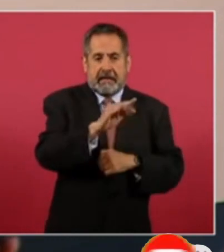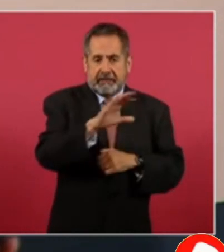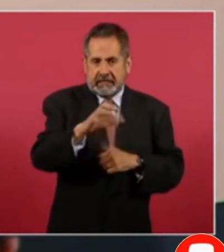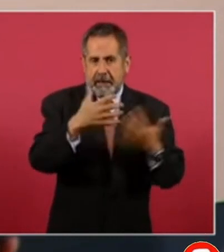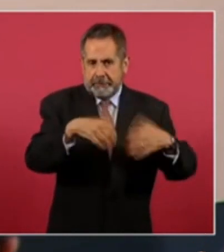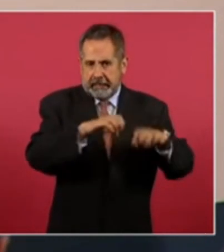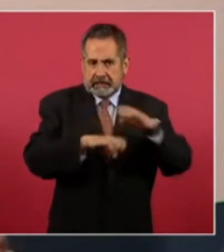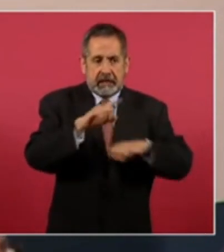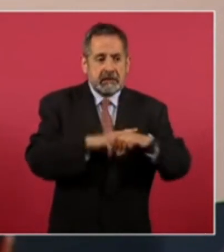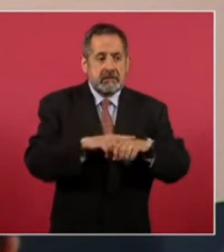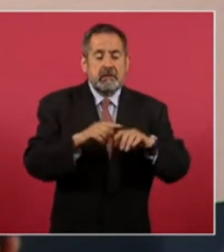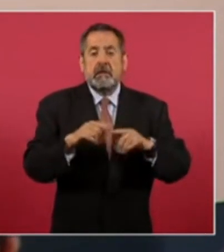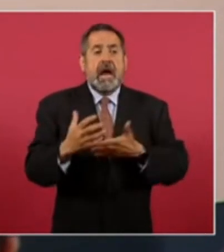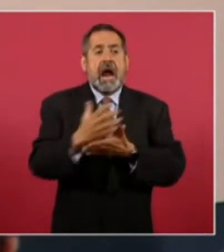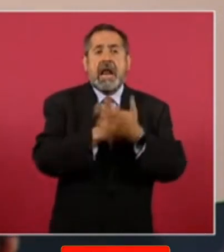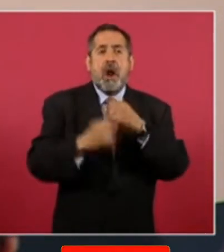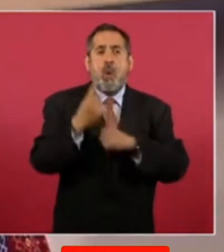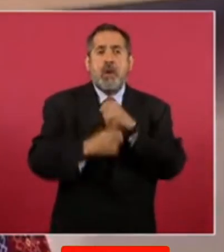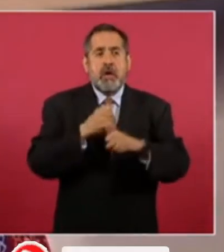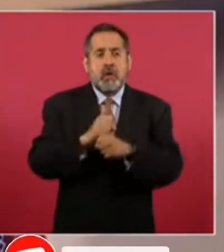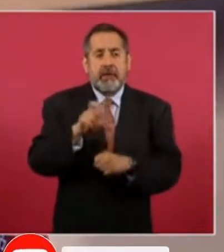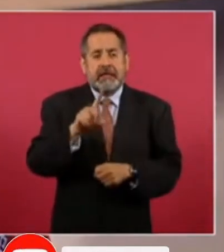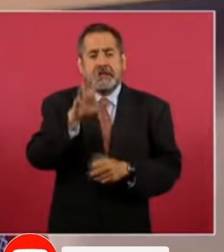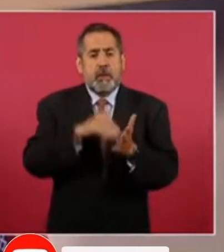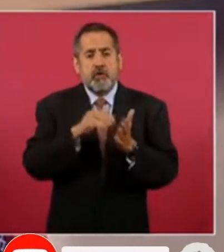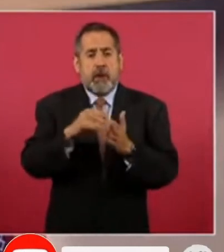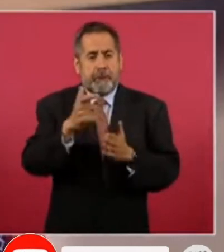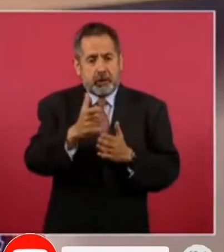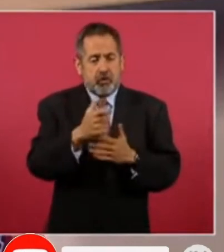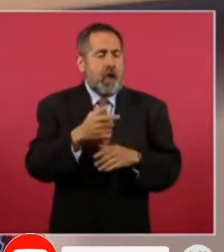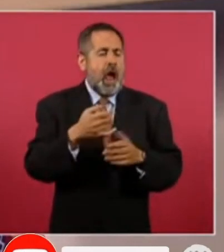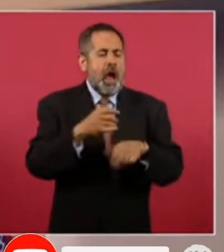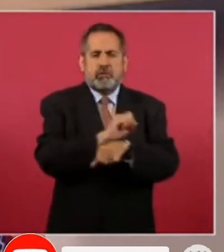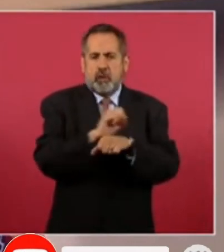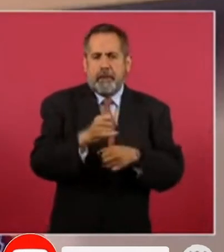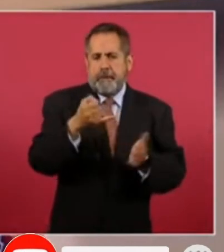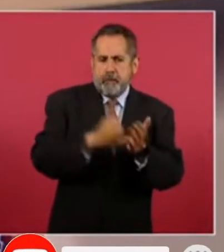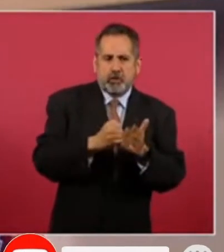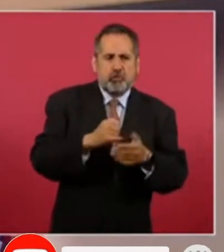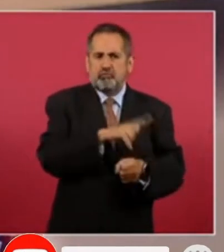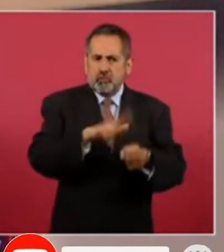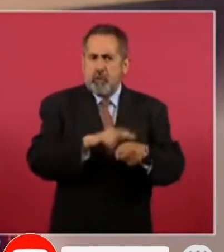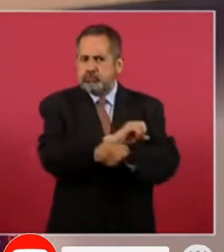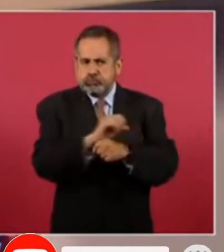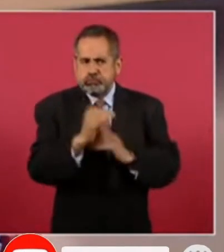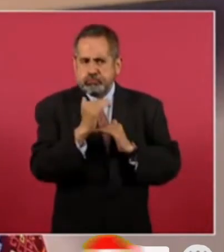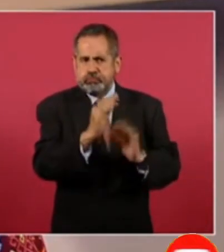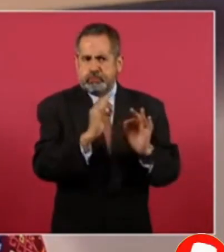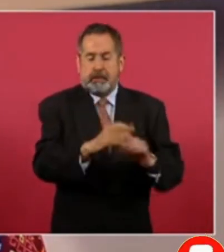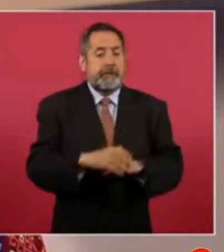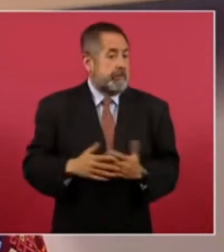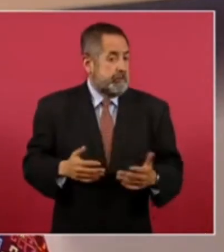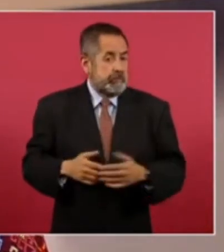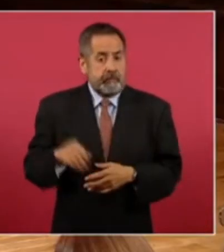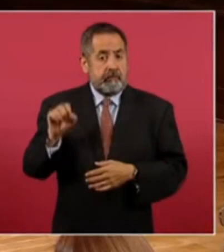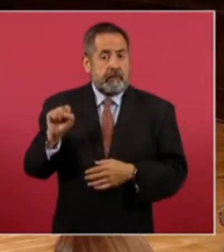hasta 35 millones de pesos anuales. En esta miscelánea fiscal, en el SAT, también nos